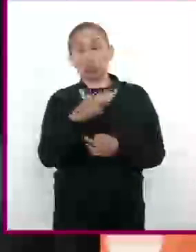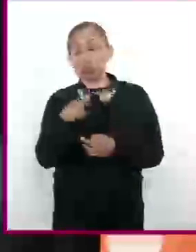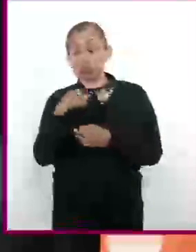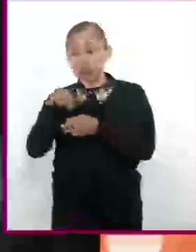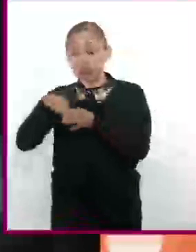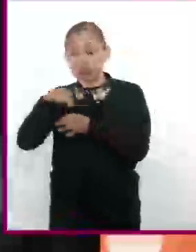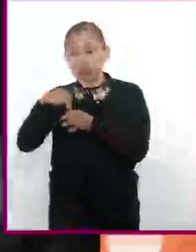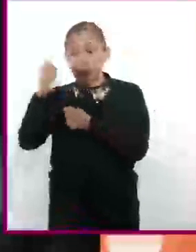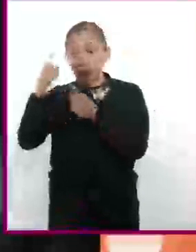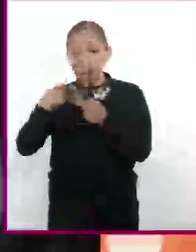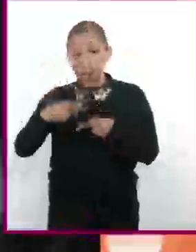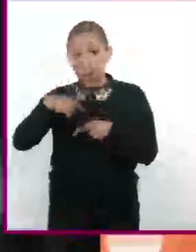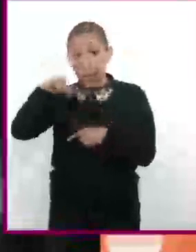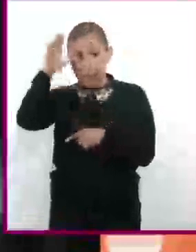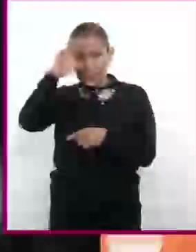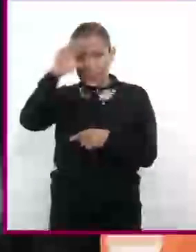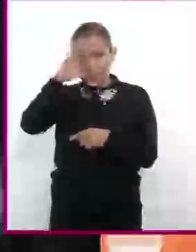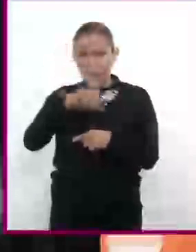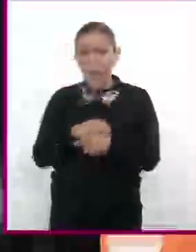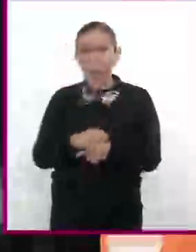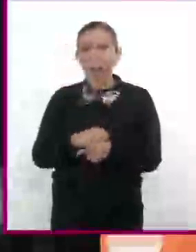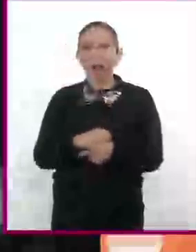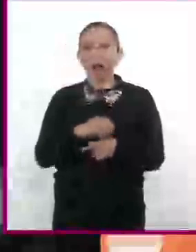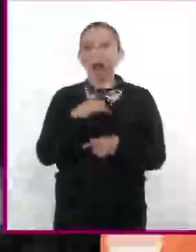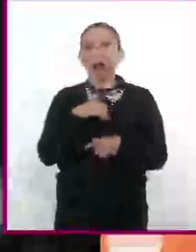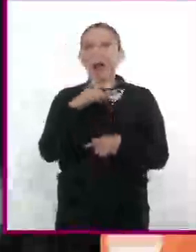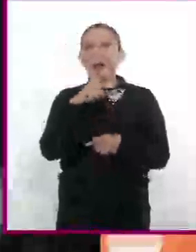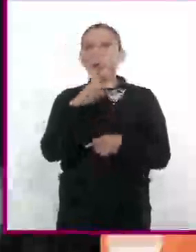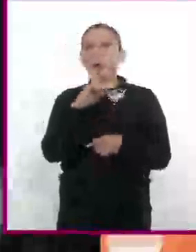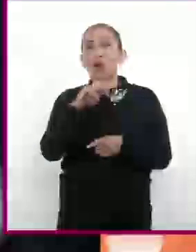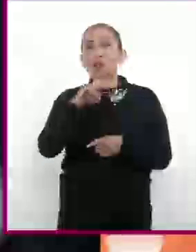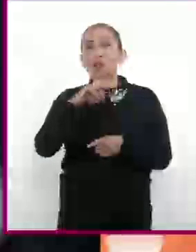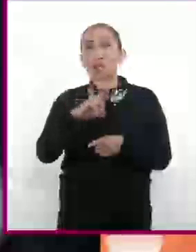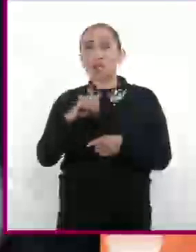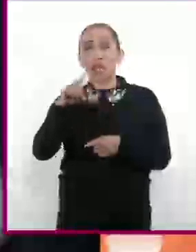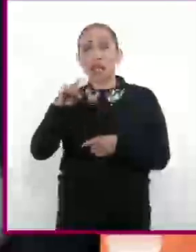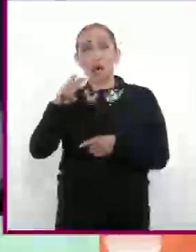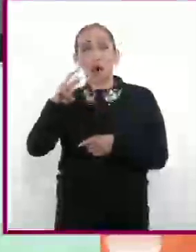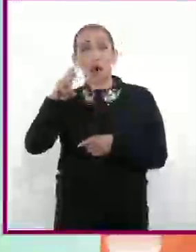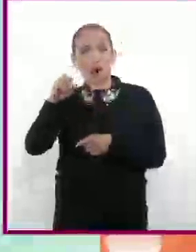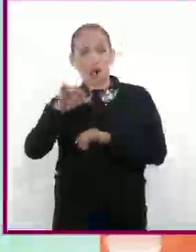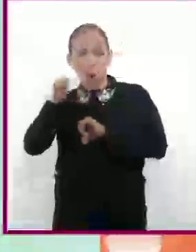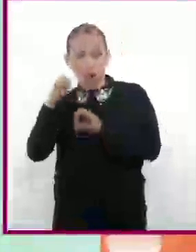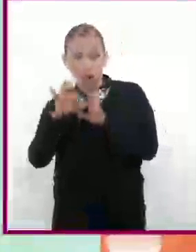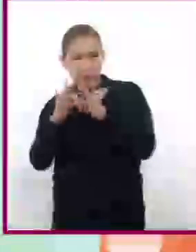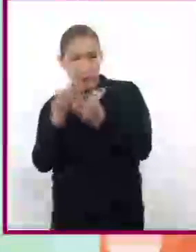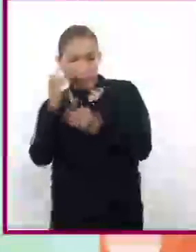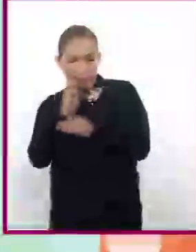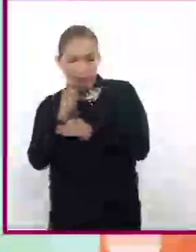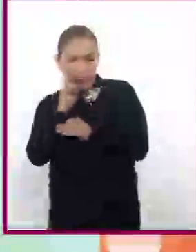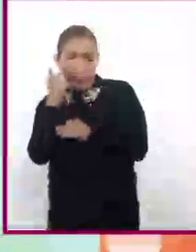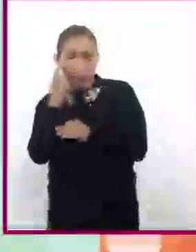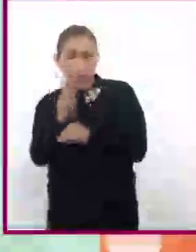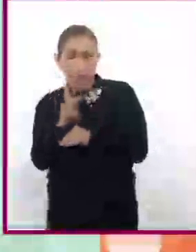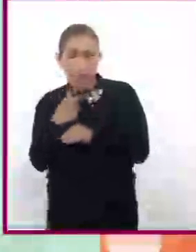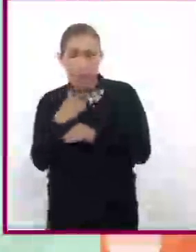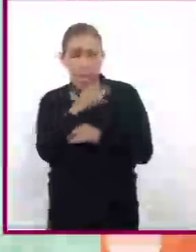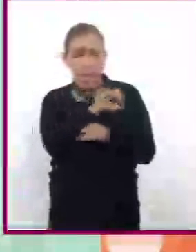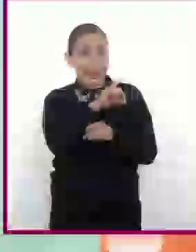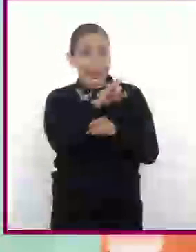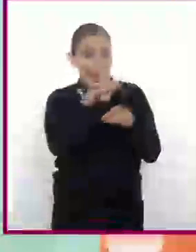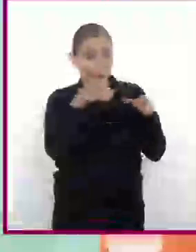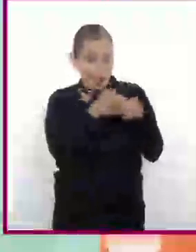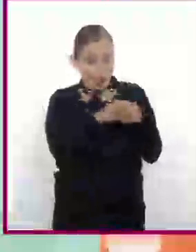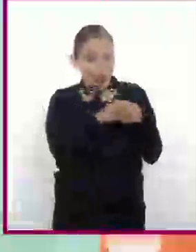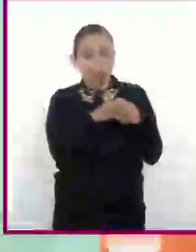sustancia, algunos científicos, como Bronsted y Lowry, desarrollaron nuevos modelos. Propusieron clasificar a los ácidos de la